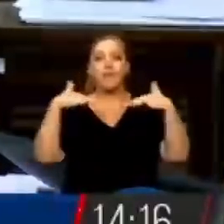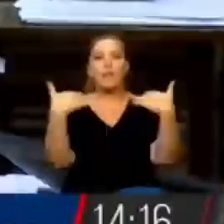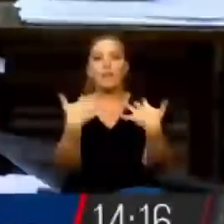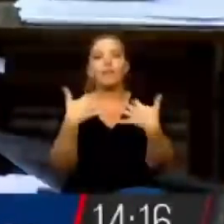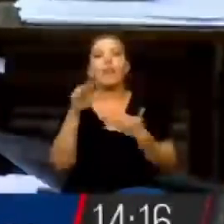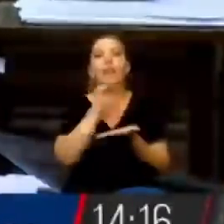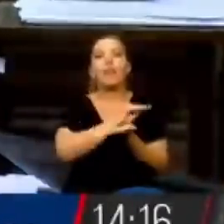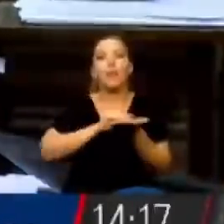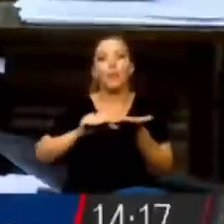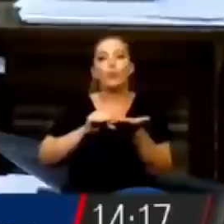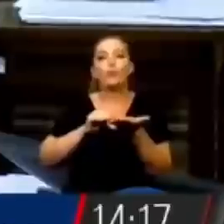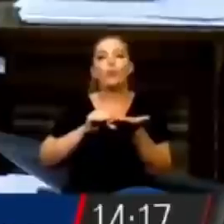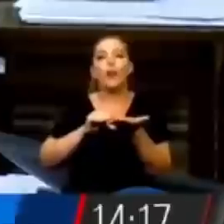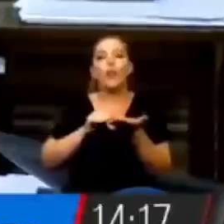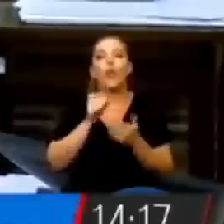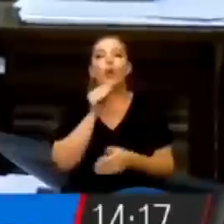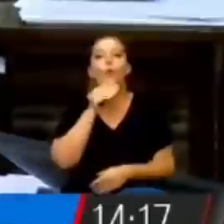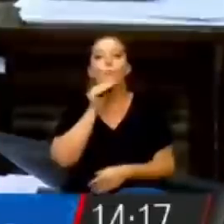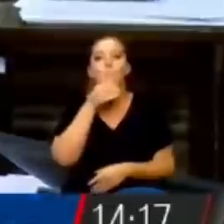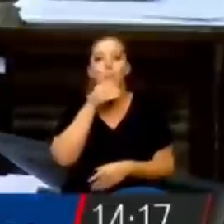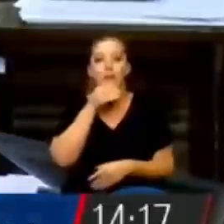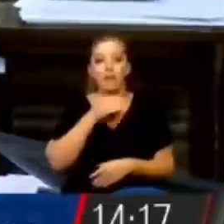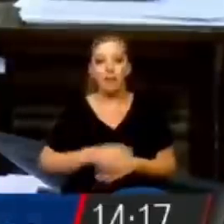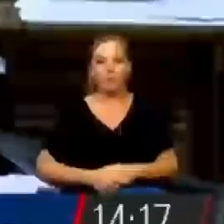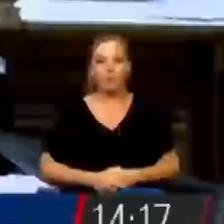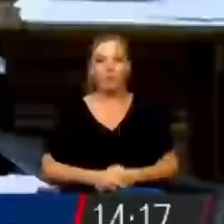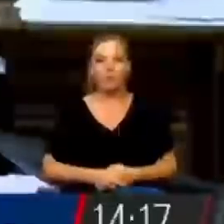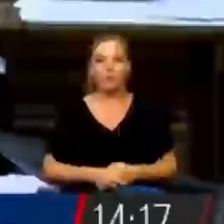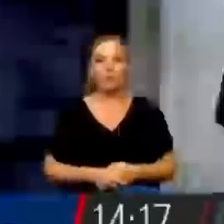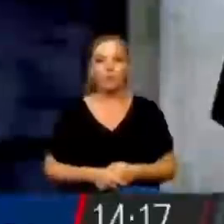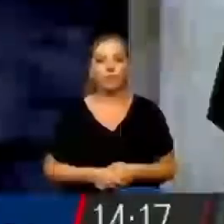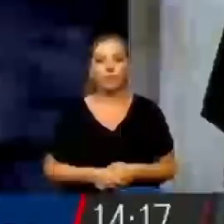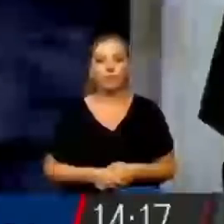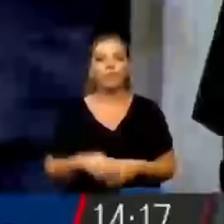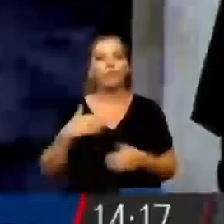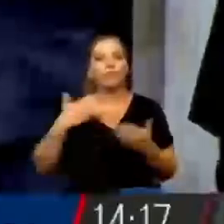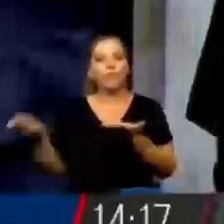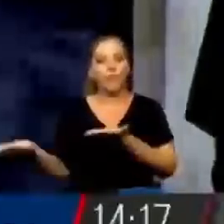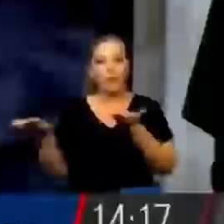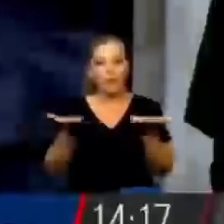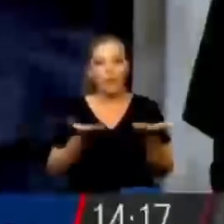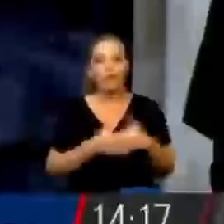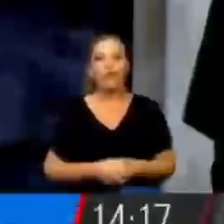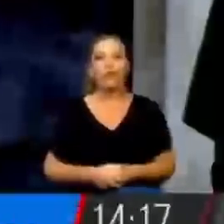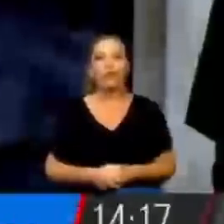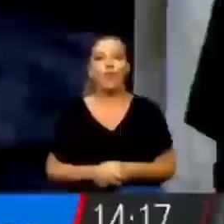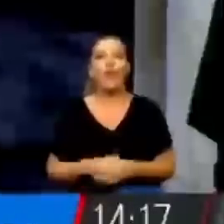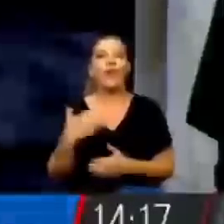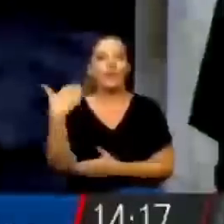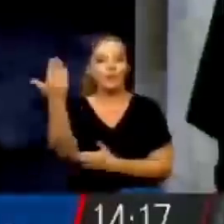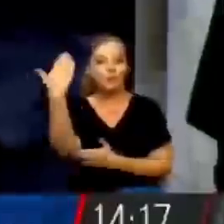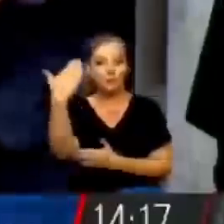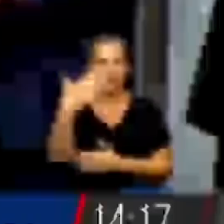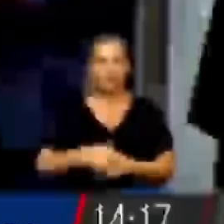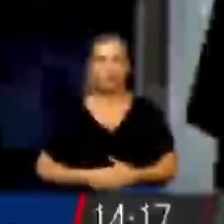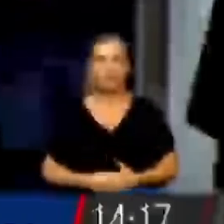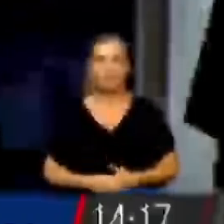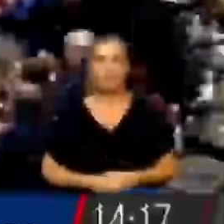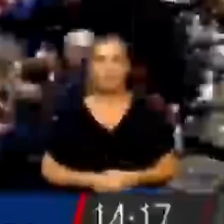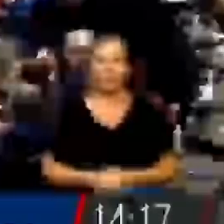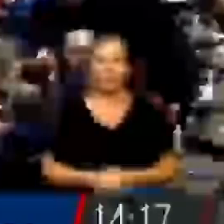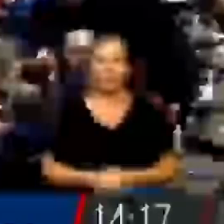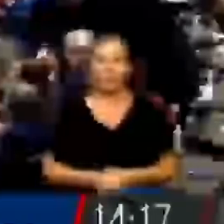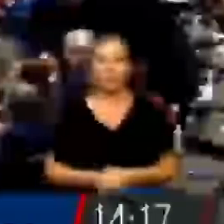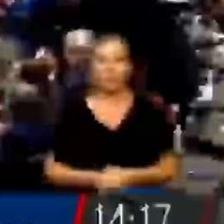fondo. Ahora van con red, ¿no? Porque también el gobierno, consciente que le puede llegar a costar juntar los votos dentro de Juntos por el Cambio,